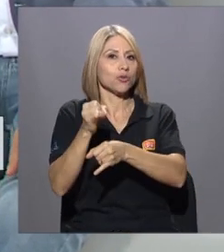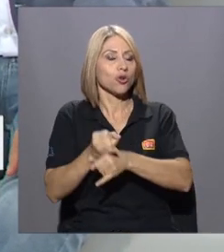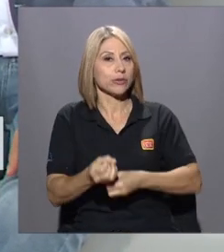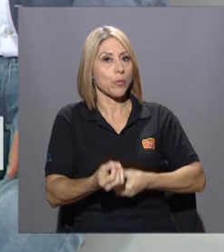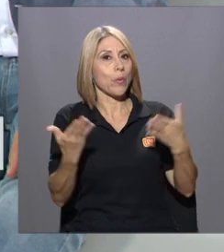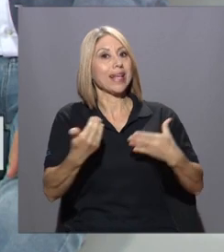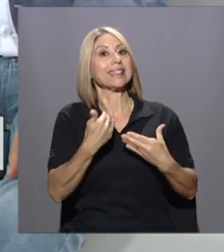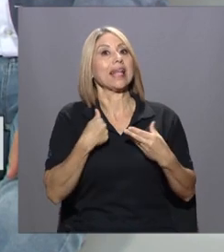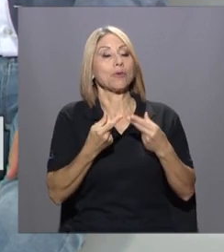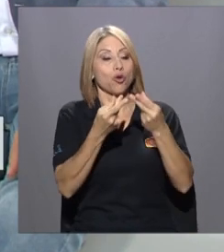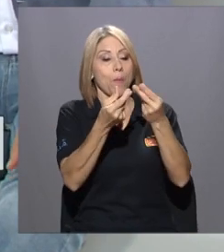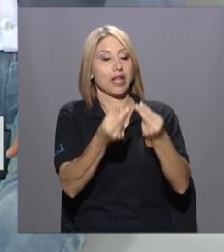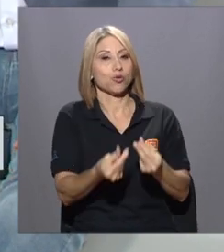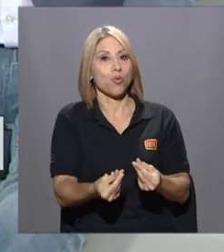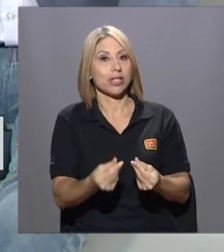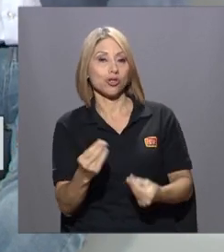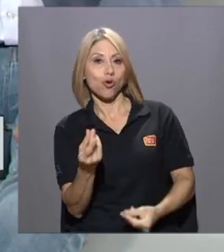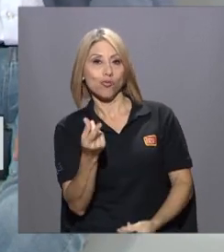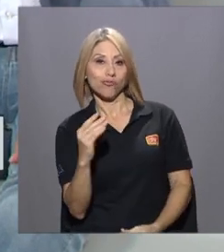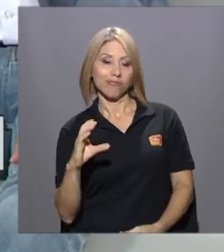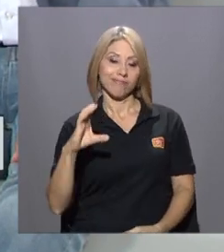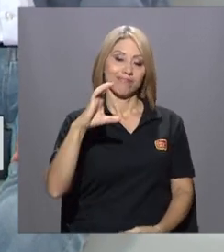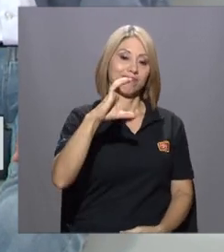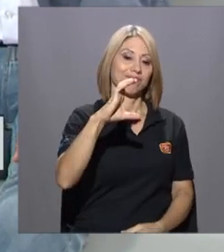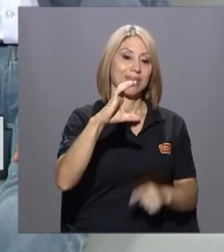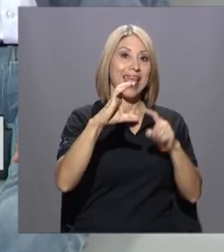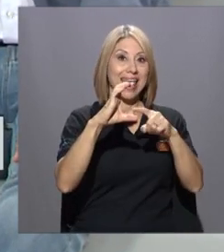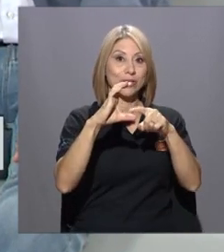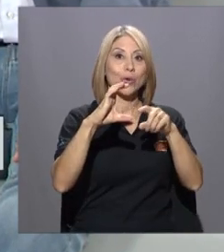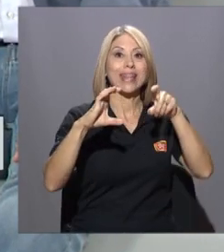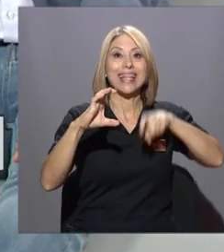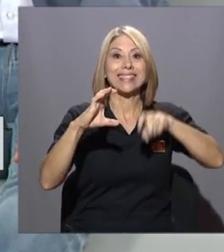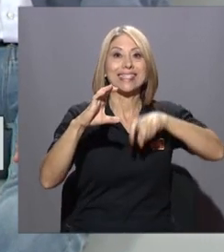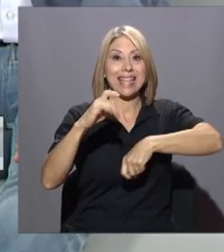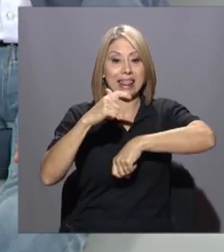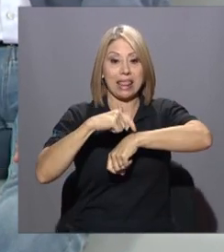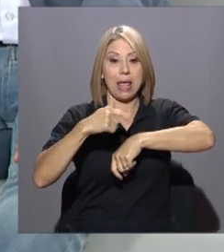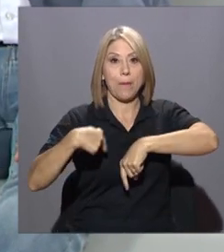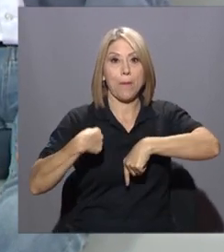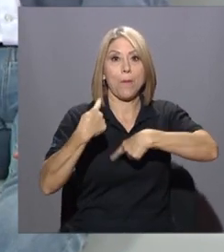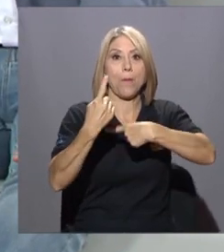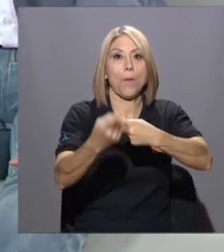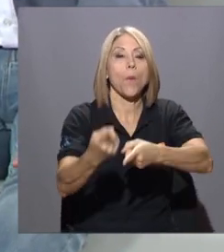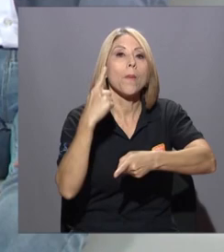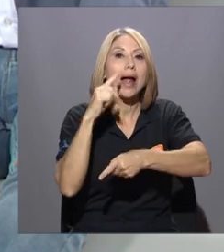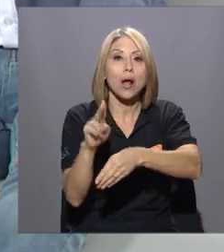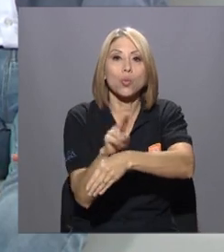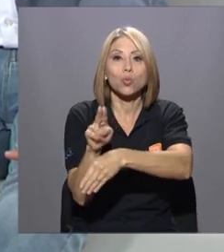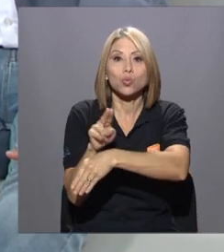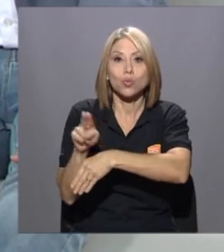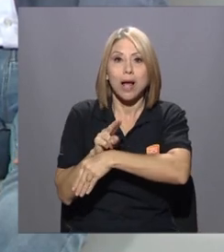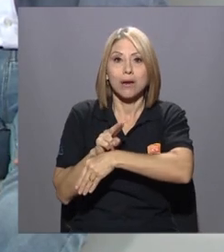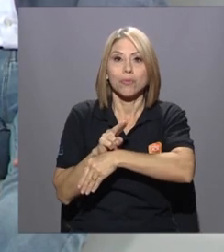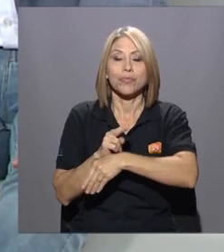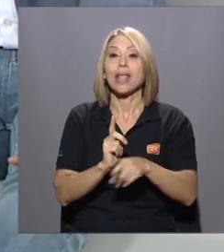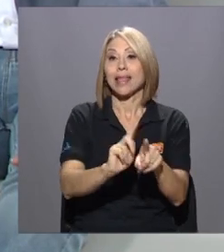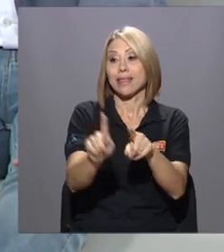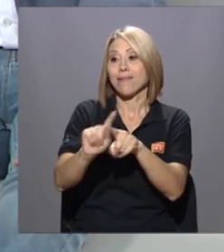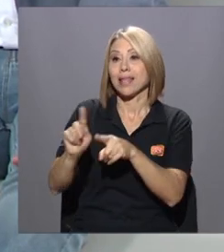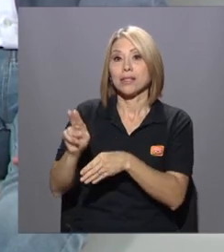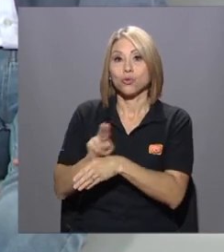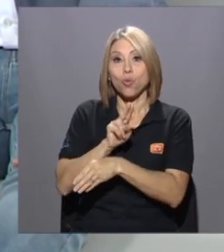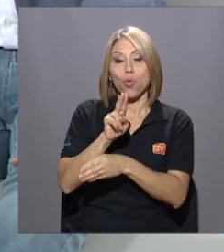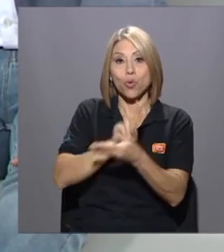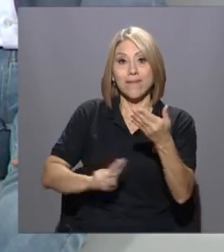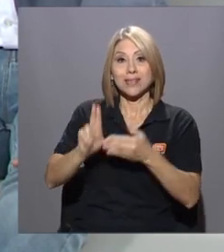presupuesto. Ese presupuesto requiere tiempo para ser ejecutado. En las universidades públicas nosotros tenemos